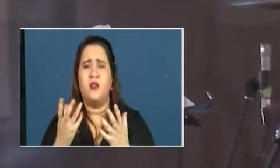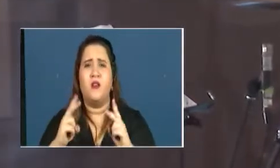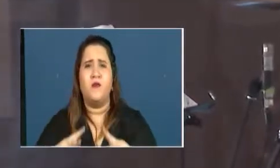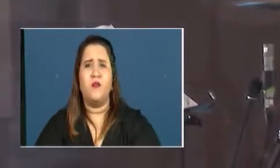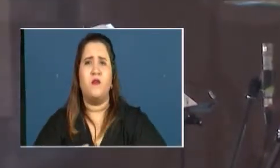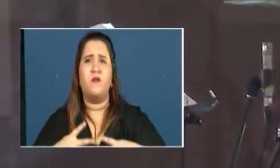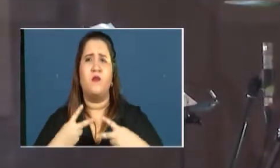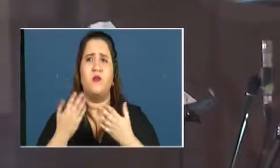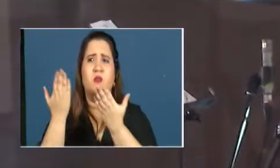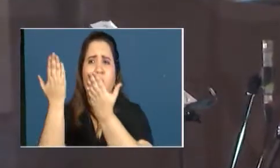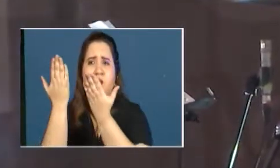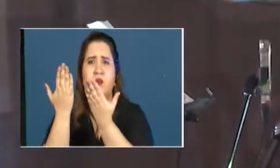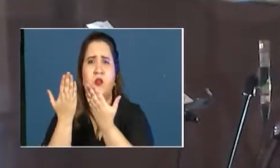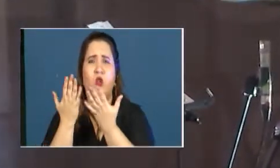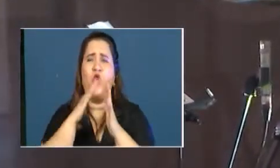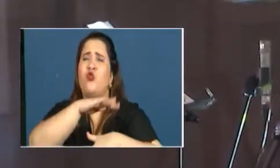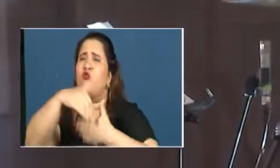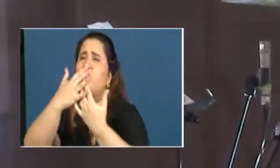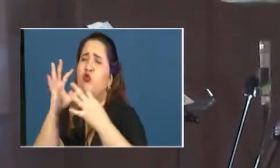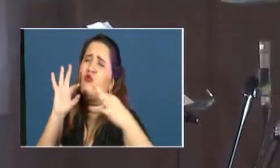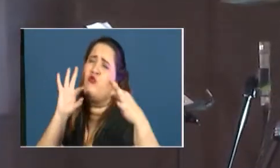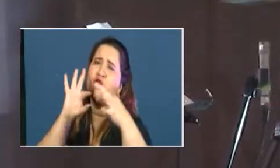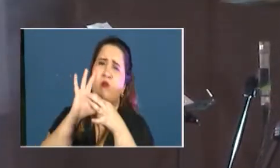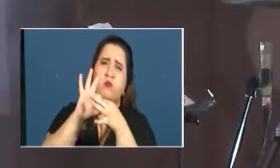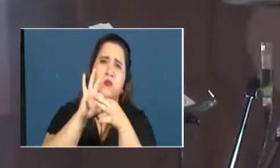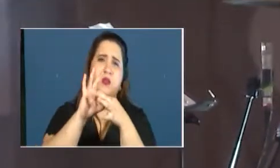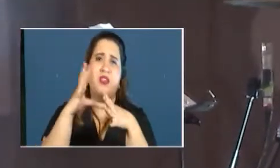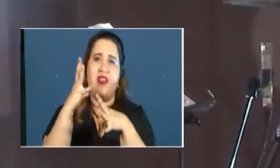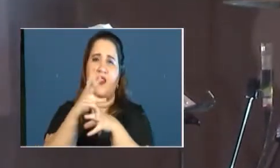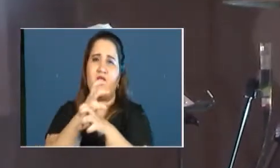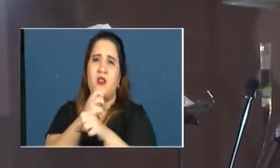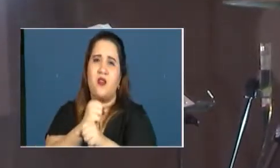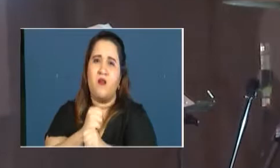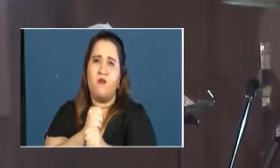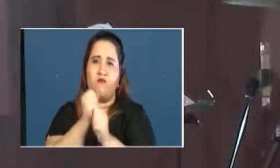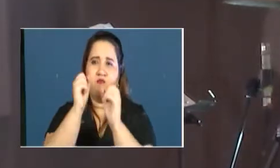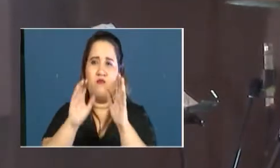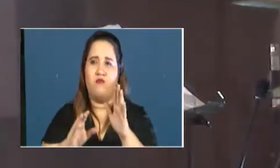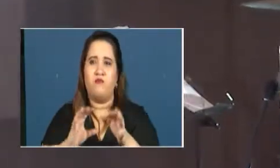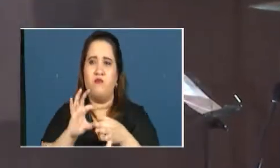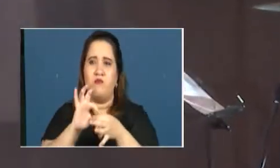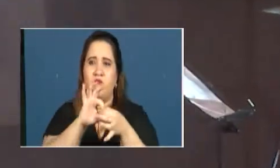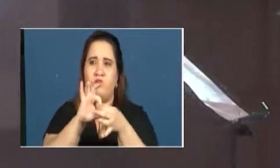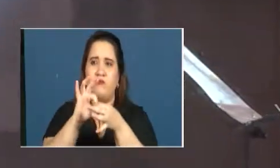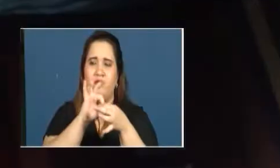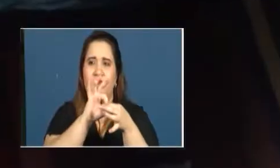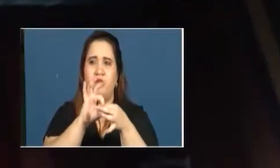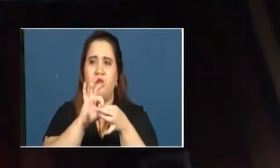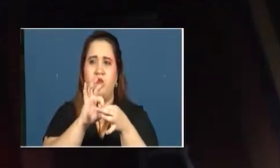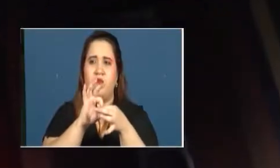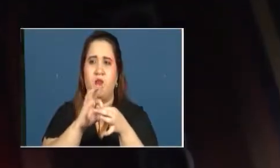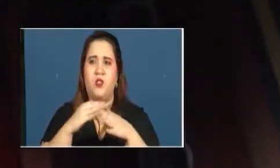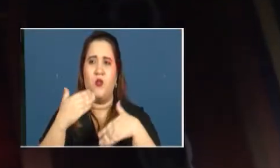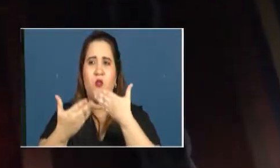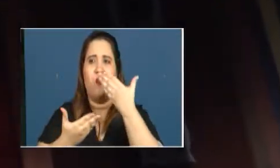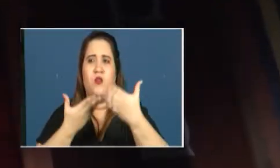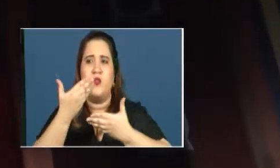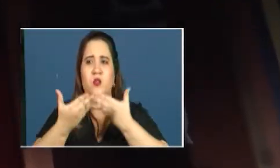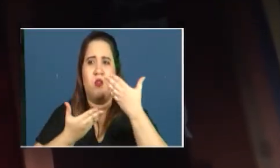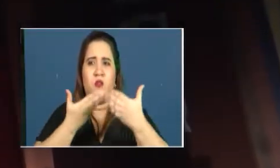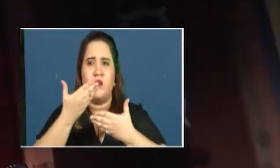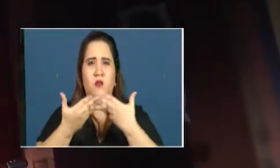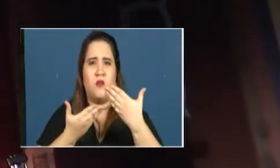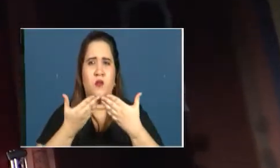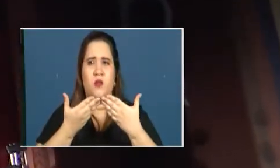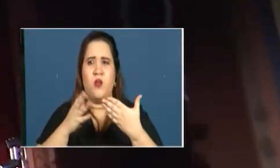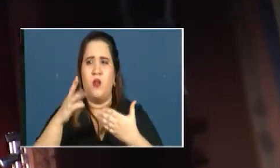que estemos todos unidos y hagamos caso de los que saben y